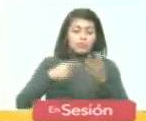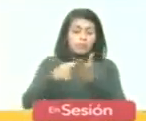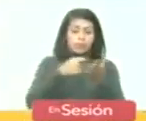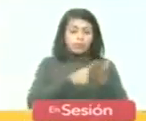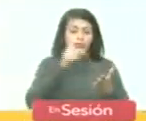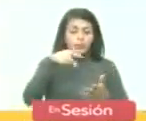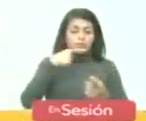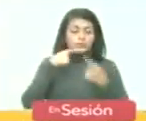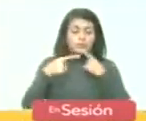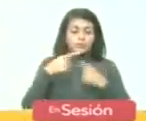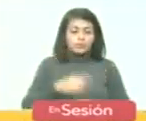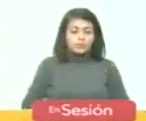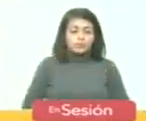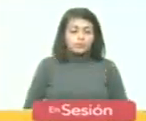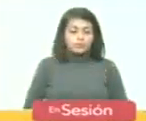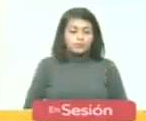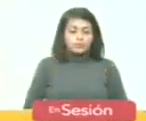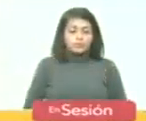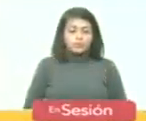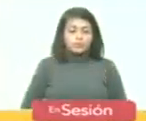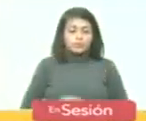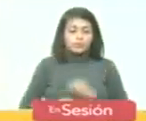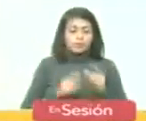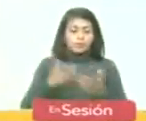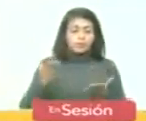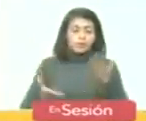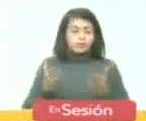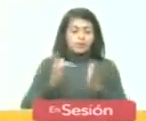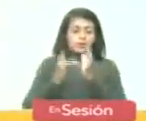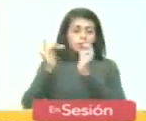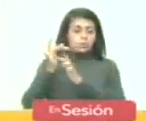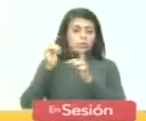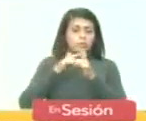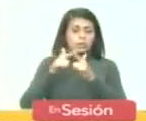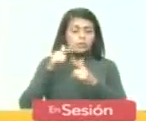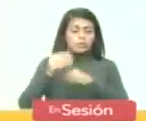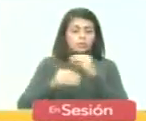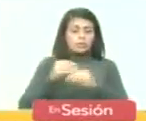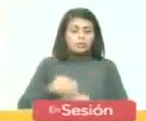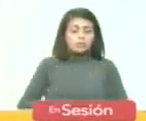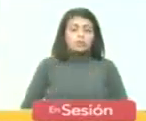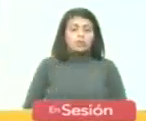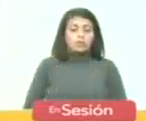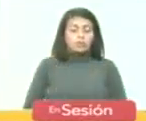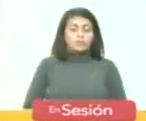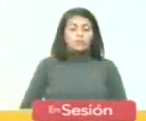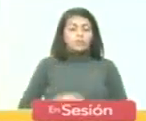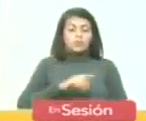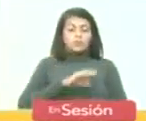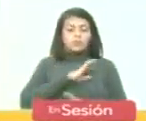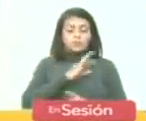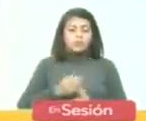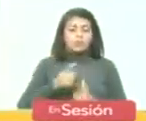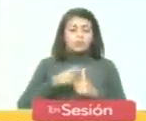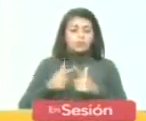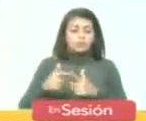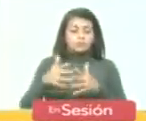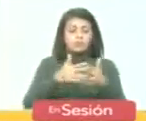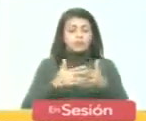además. Sería el equivalente a que Jesucristo fuese a reunirse con el imperio